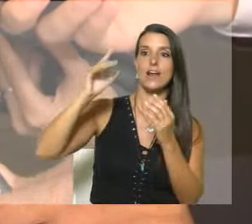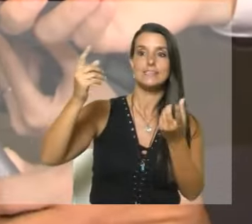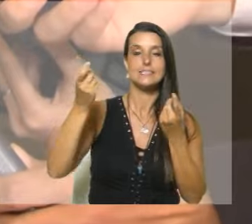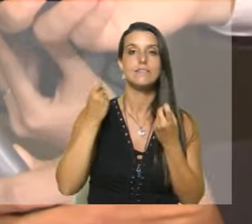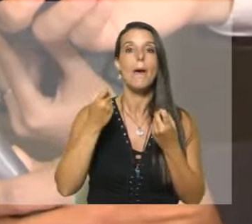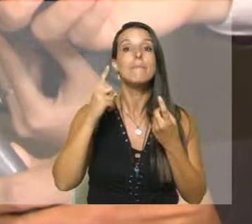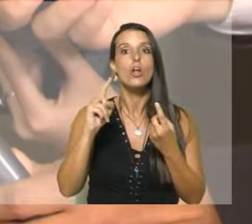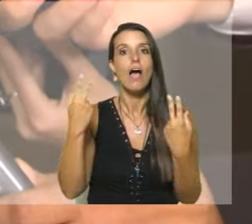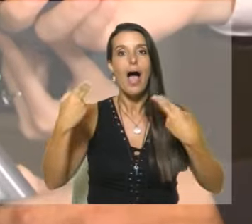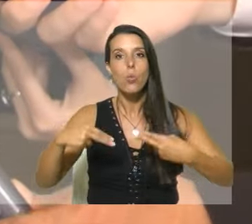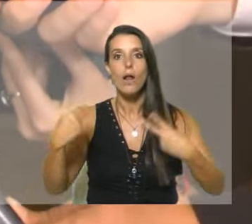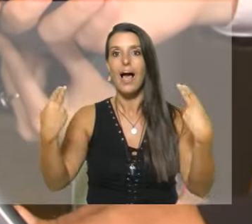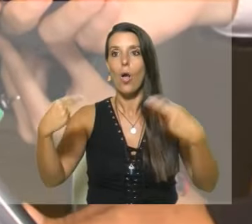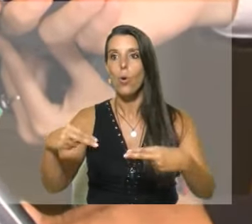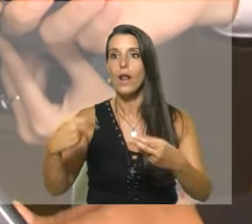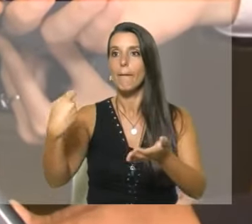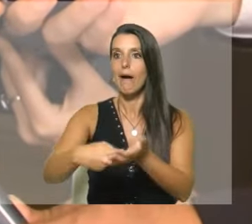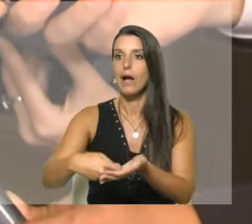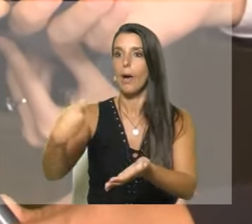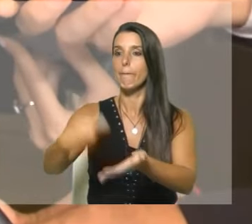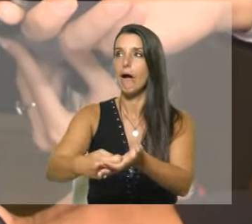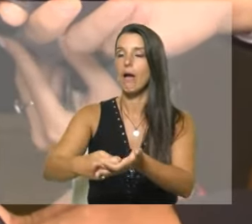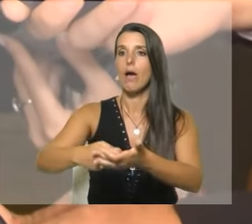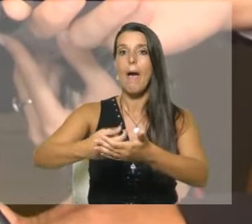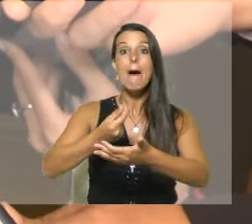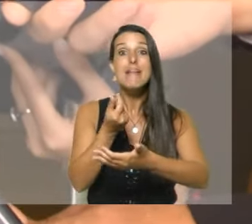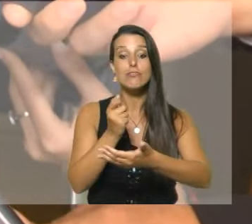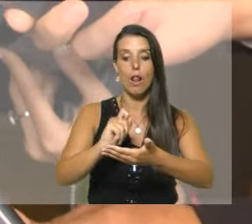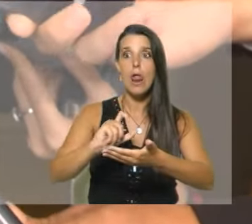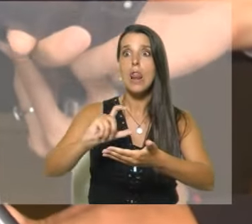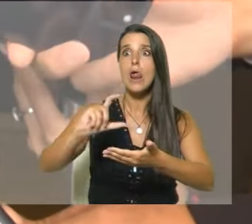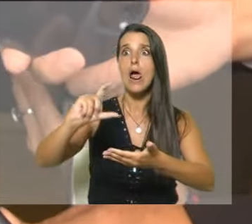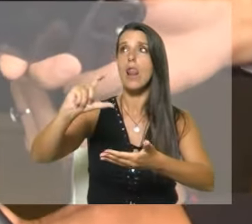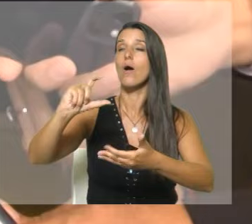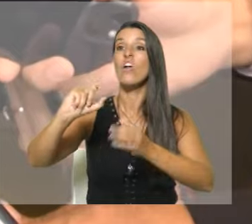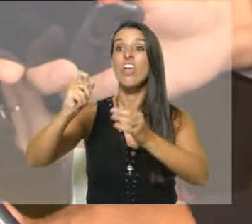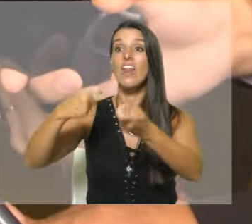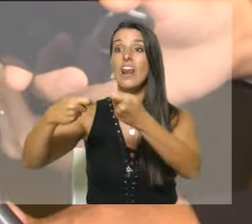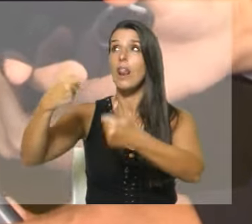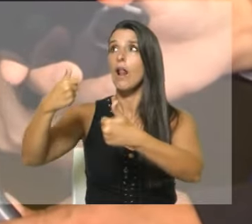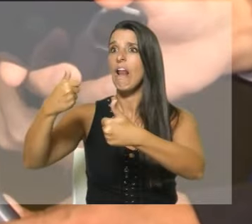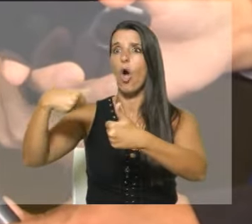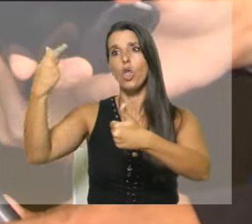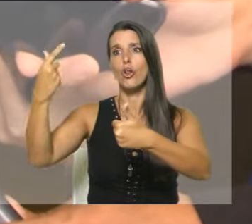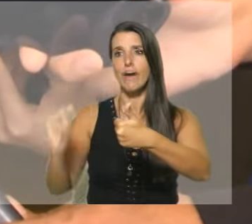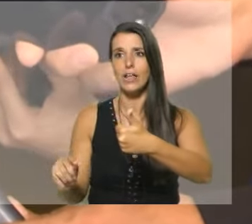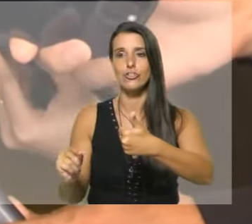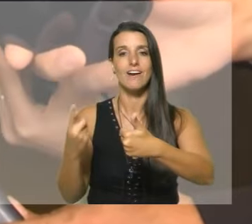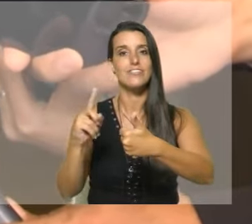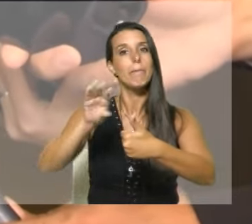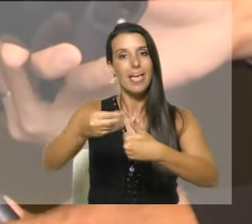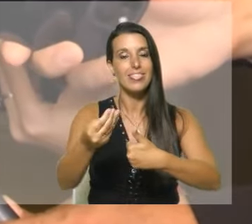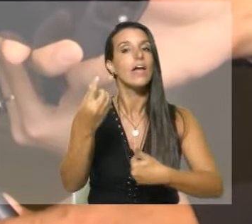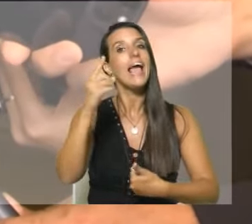distintas aduanas y tener distintos aranceles, pierde competitividad. En la medida que uno se pueda integrar mejor a cadenas de países